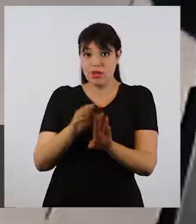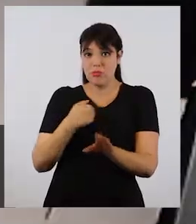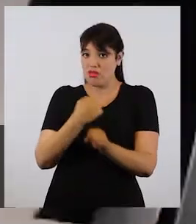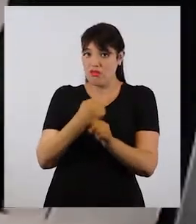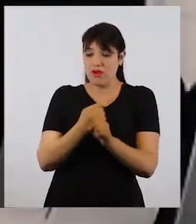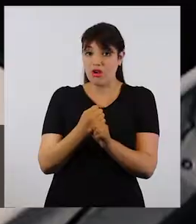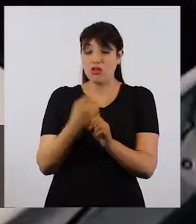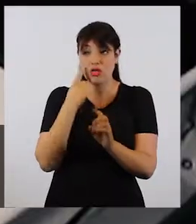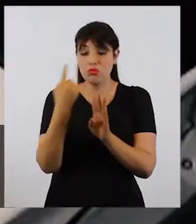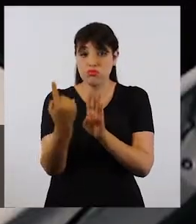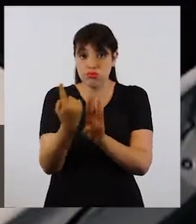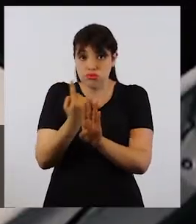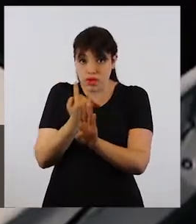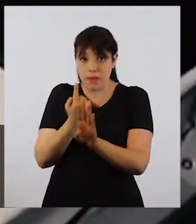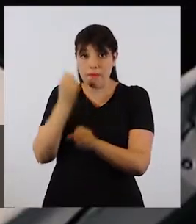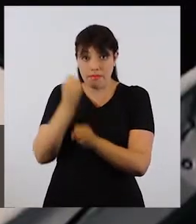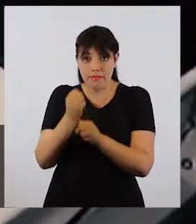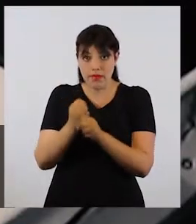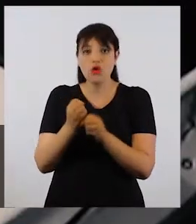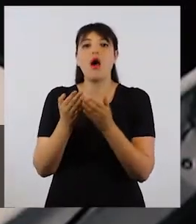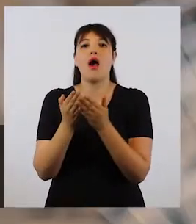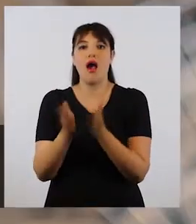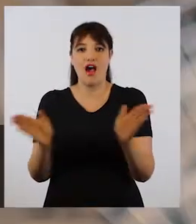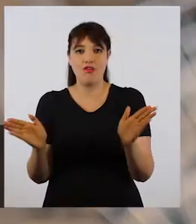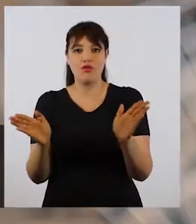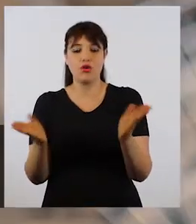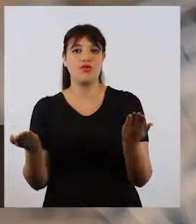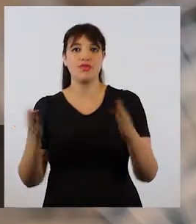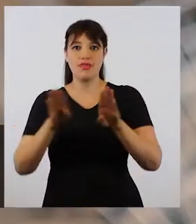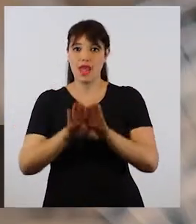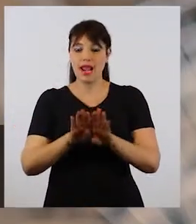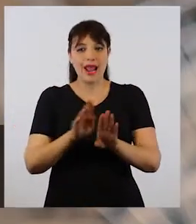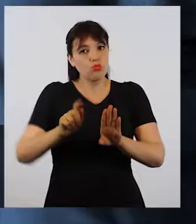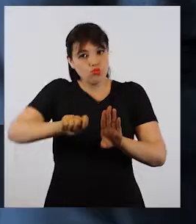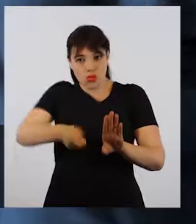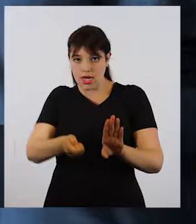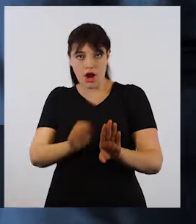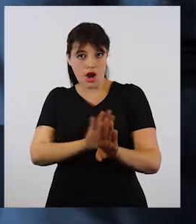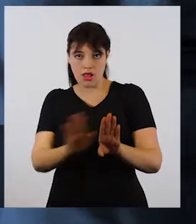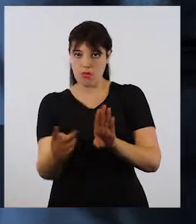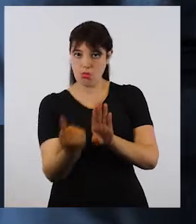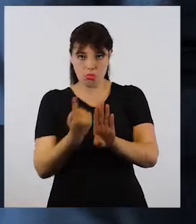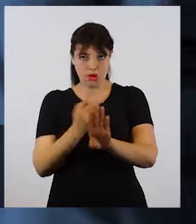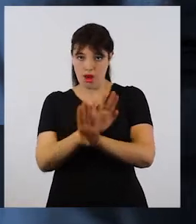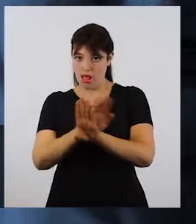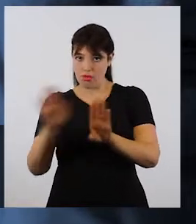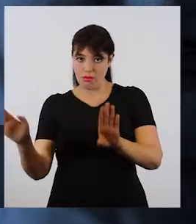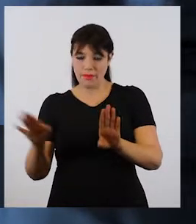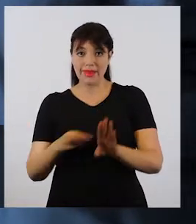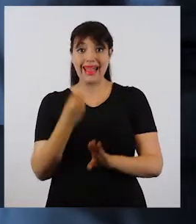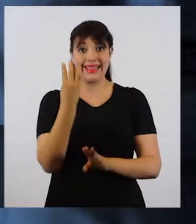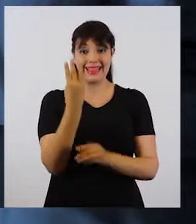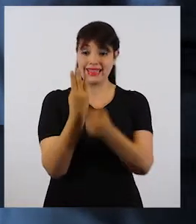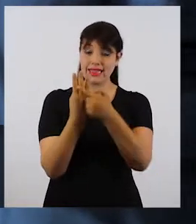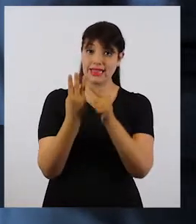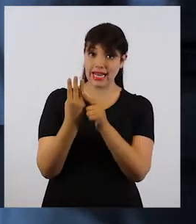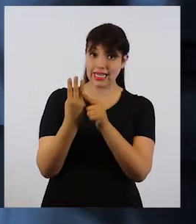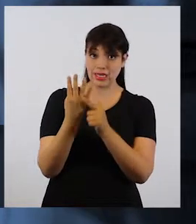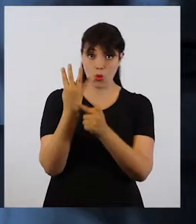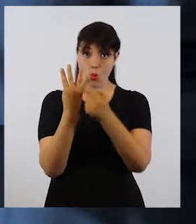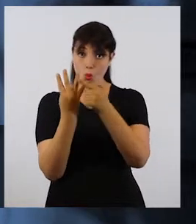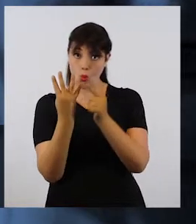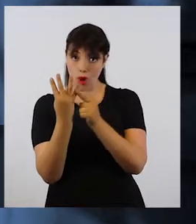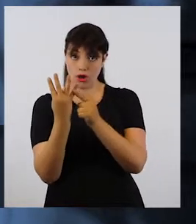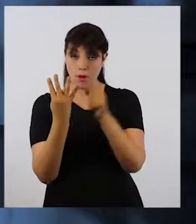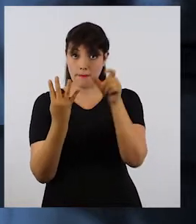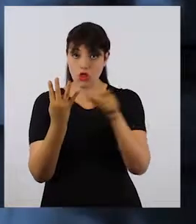porque tengo temor de estar sola una vez que yo cierro no le abra nadie tampoco tres de cada cuatro chilenos piensa que